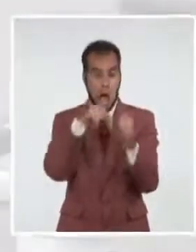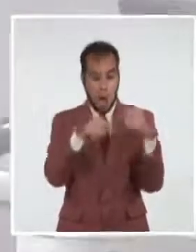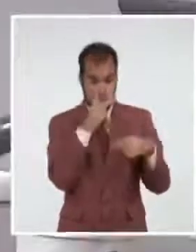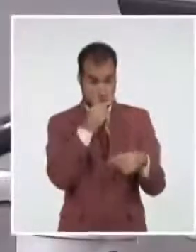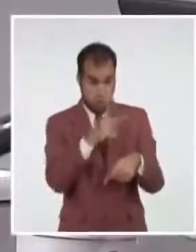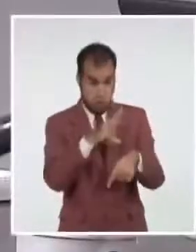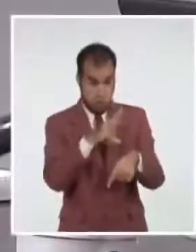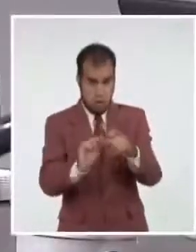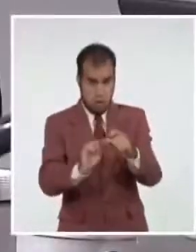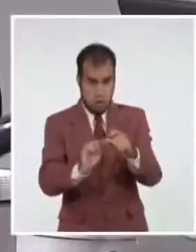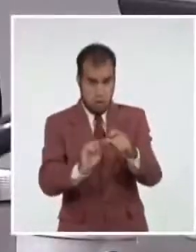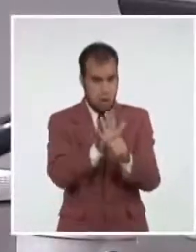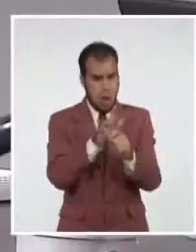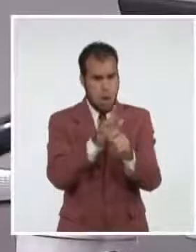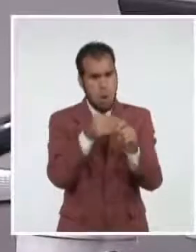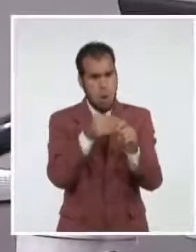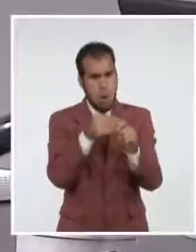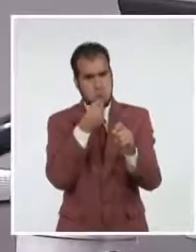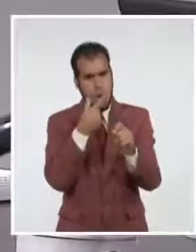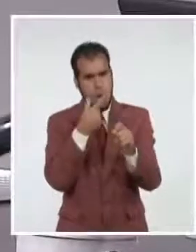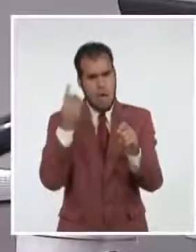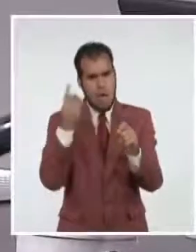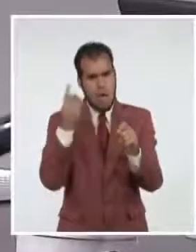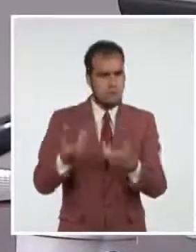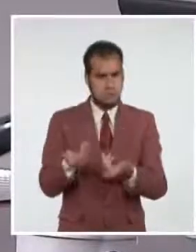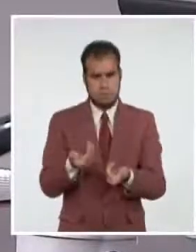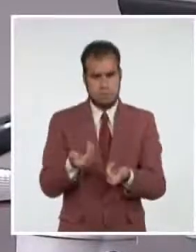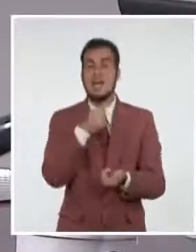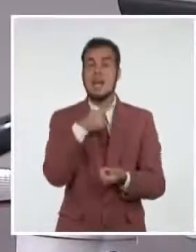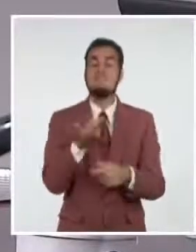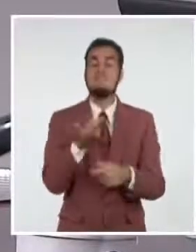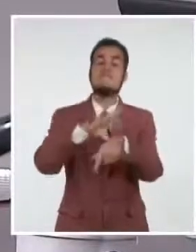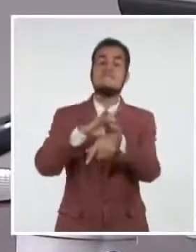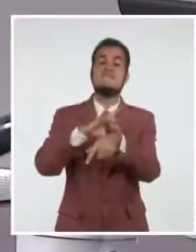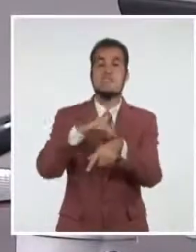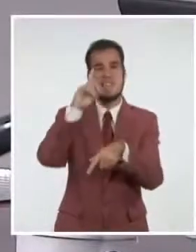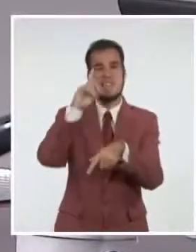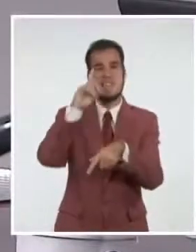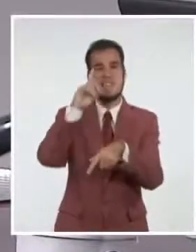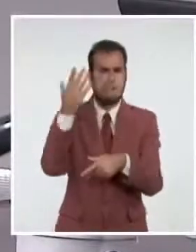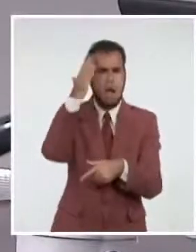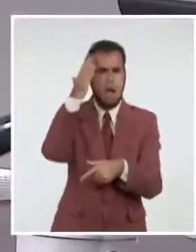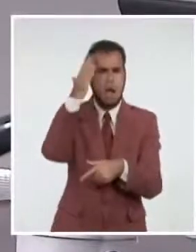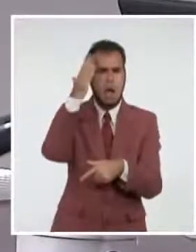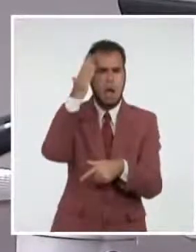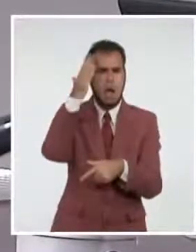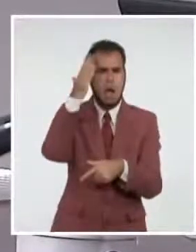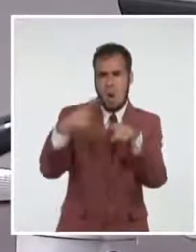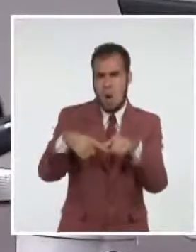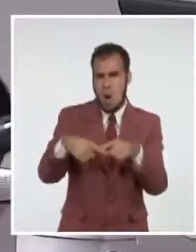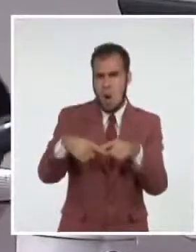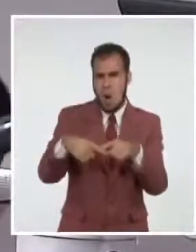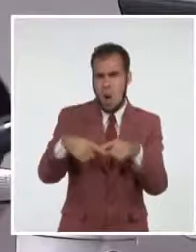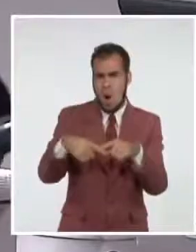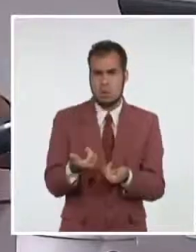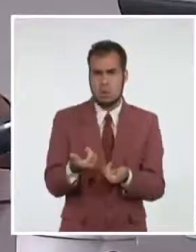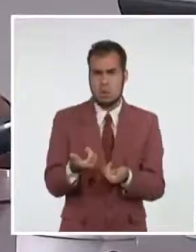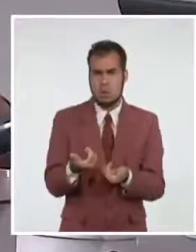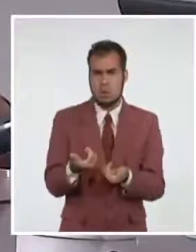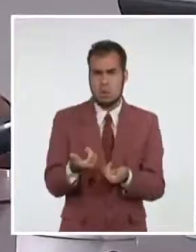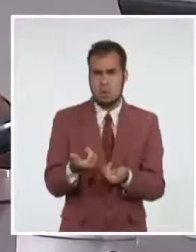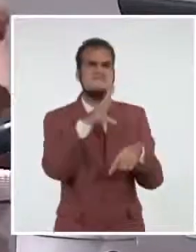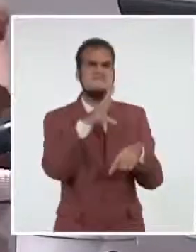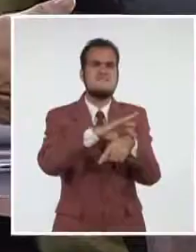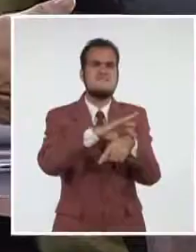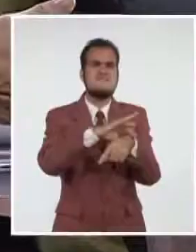quizás más que para la propia, por ejemplo, enfermedad de Alzheimer, con algún tipo de quizás diagnóstico, o tenemos más que para la tuberculosis, quizás, o para el VIH.